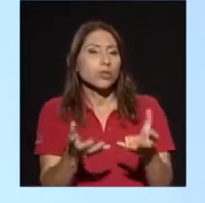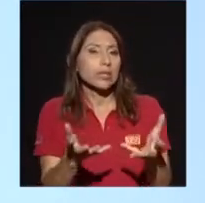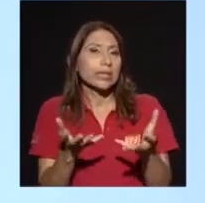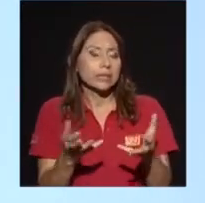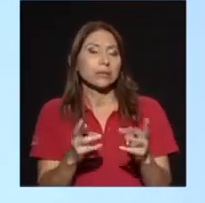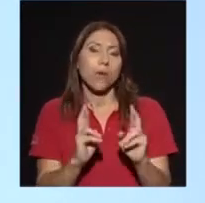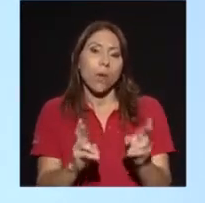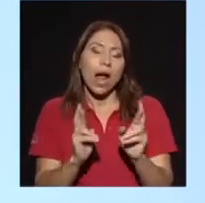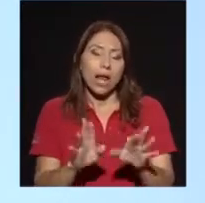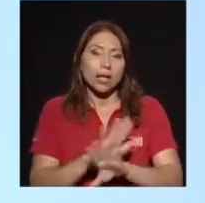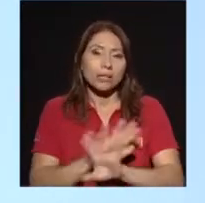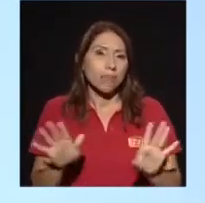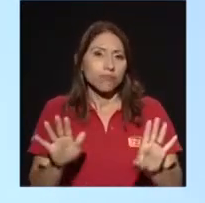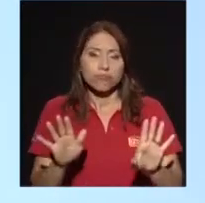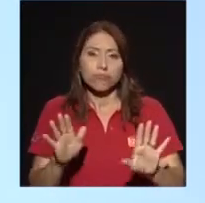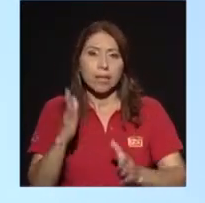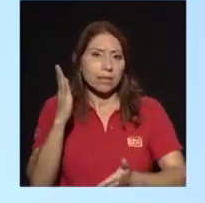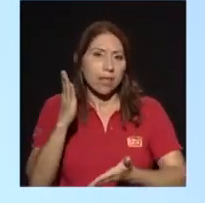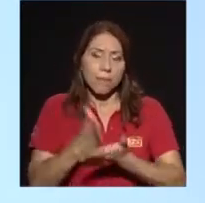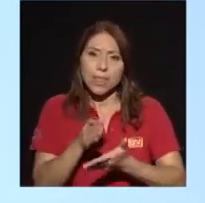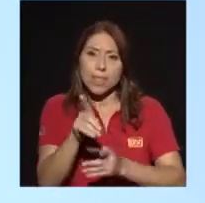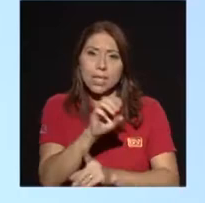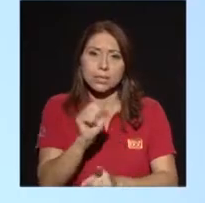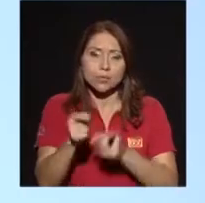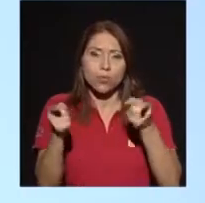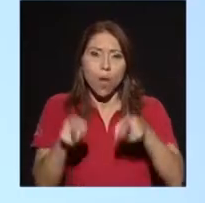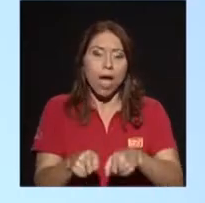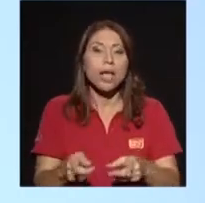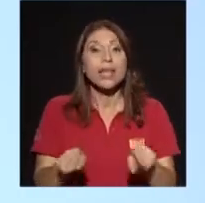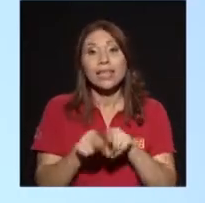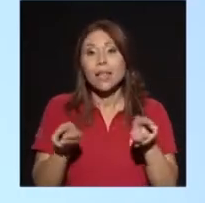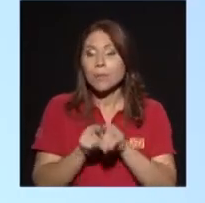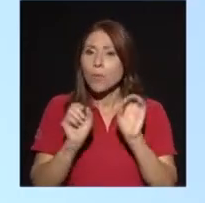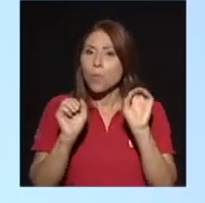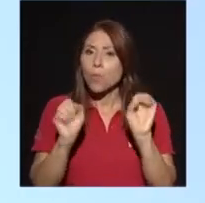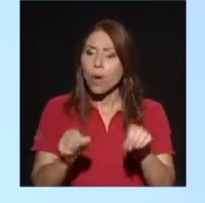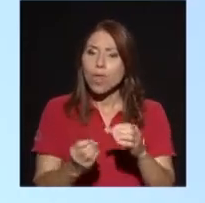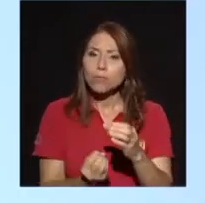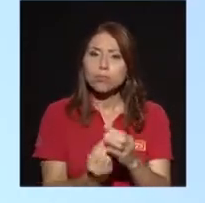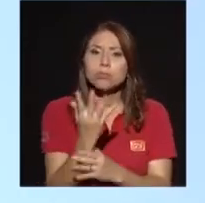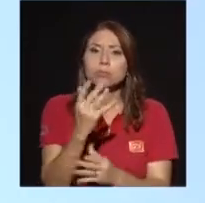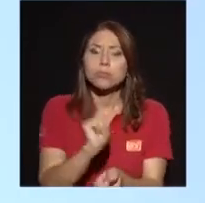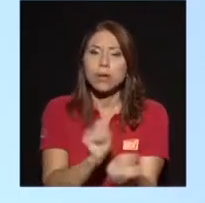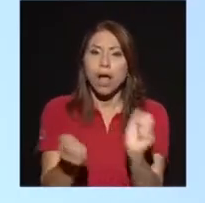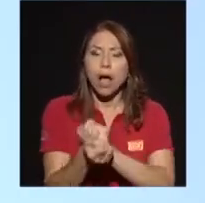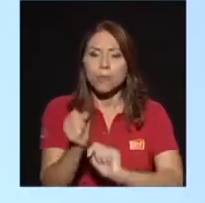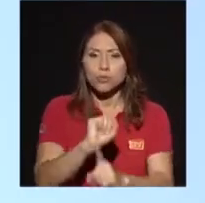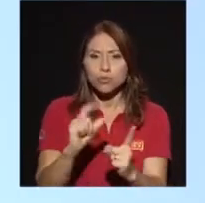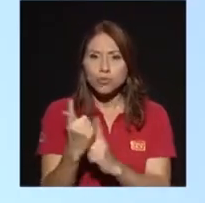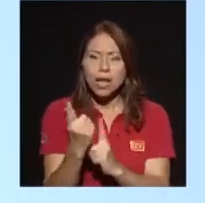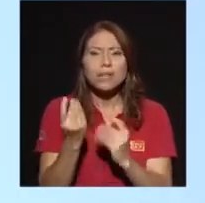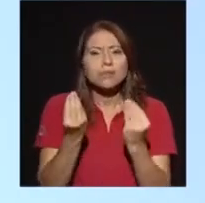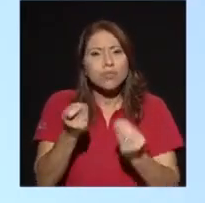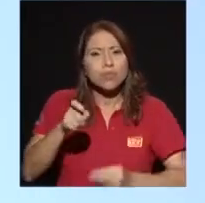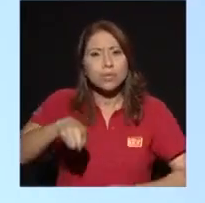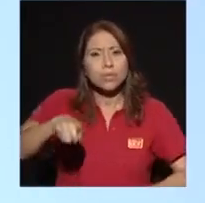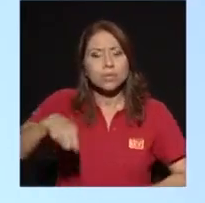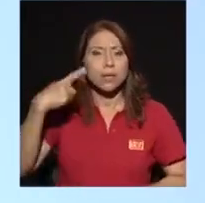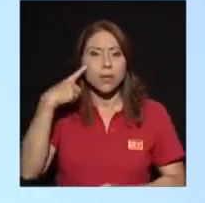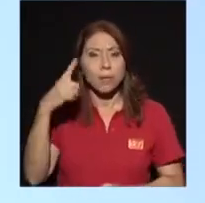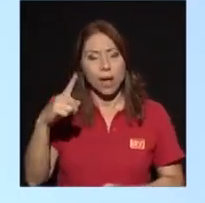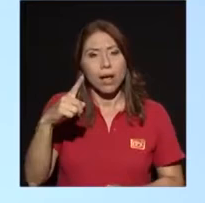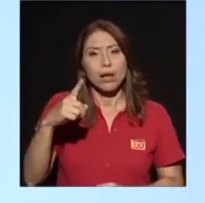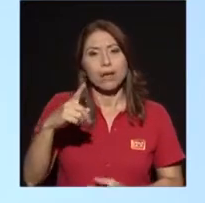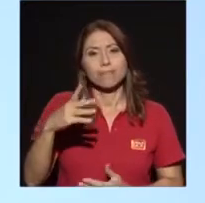ojalá llegar a romper, ¿verdad?, con estas dinámicas, y que también se genere ese cambio social que es súper necesario para que